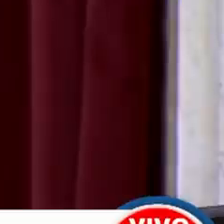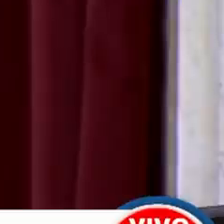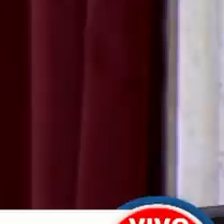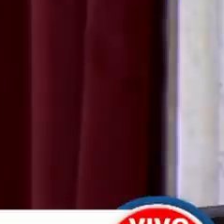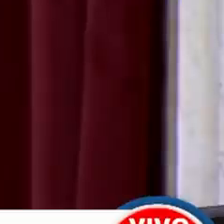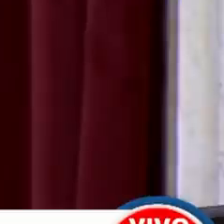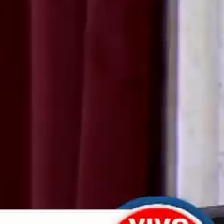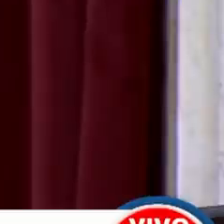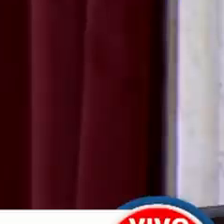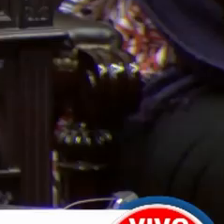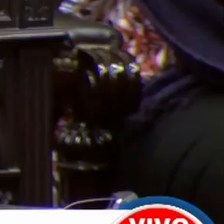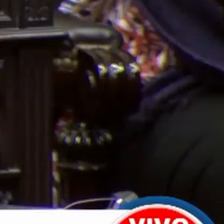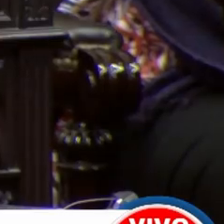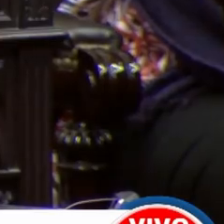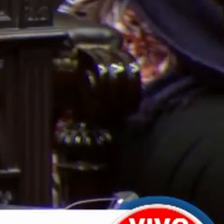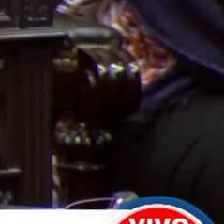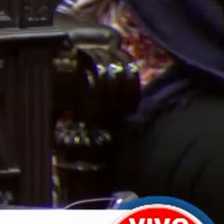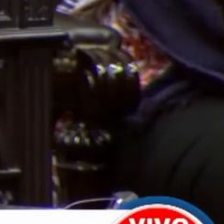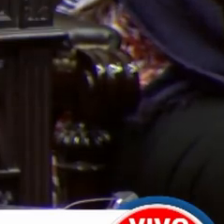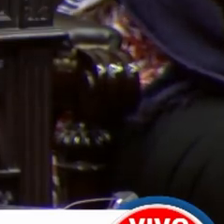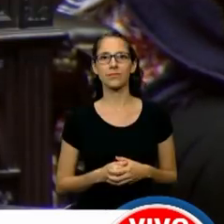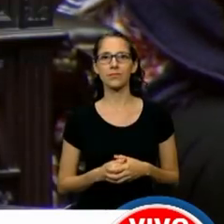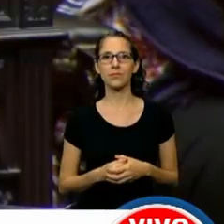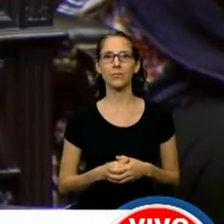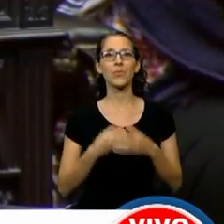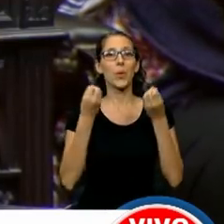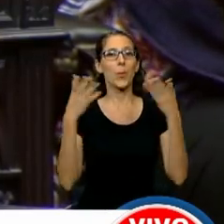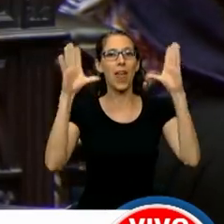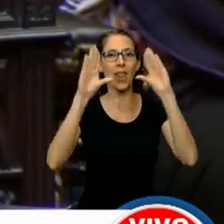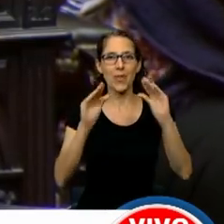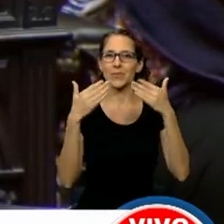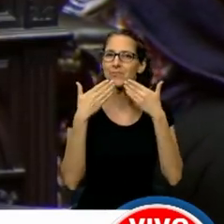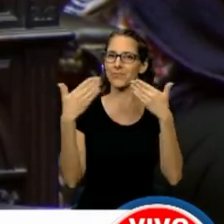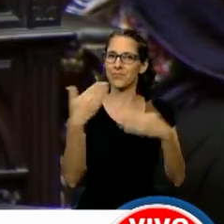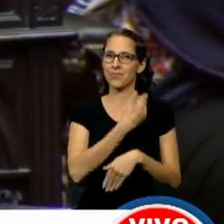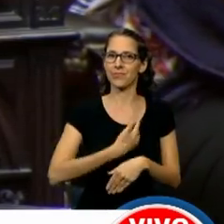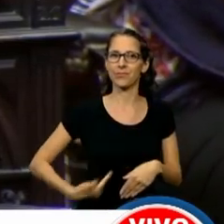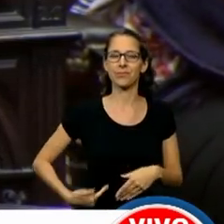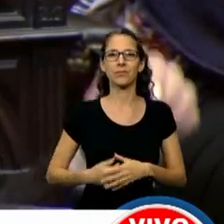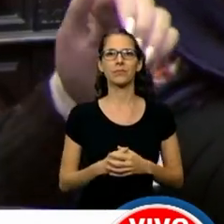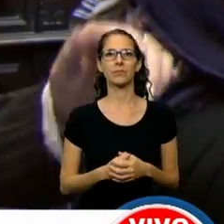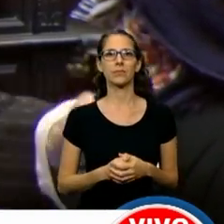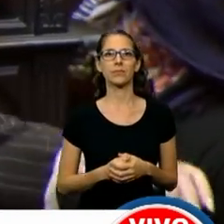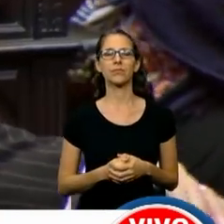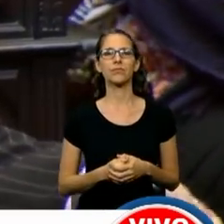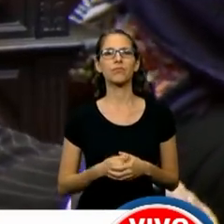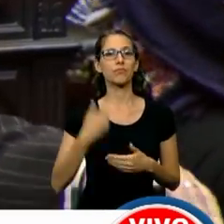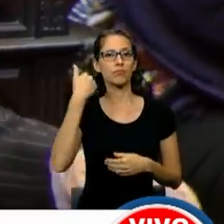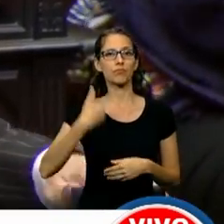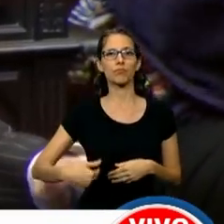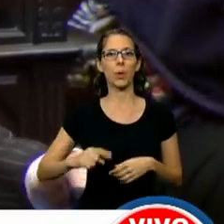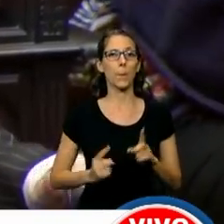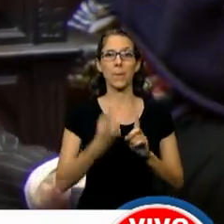de buenas noches gracias señor presidente es mi primera